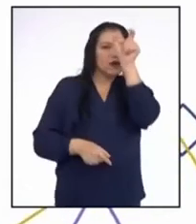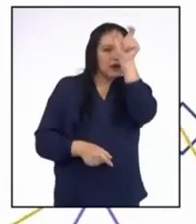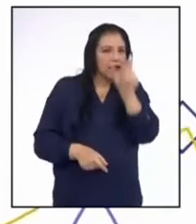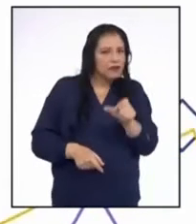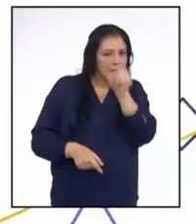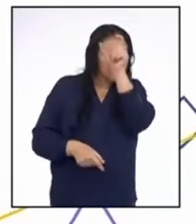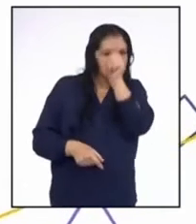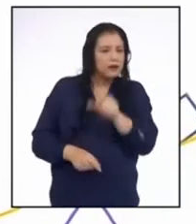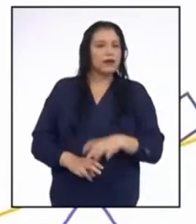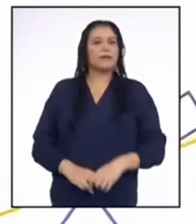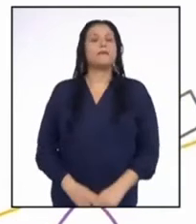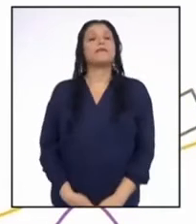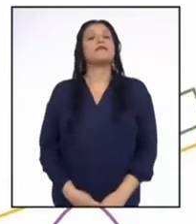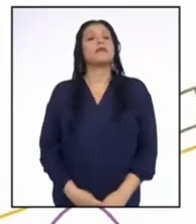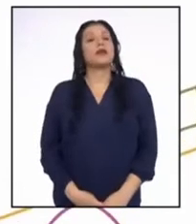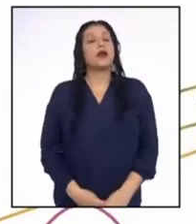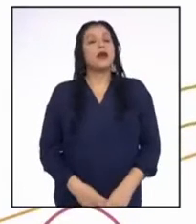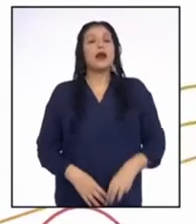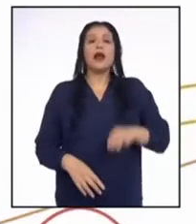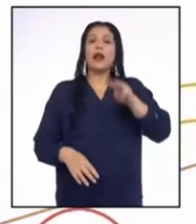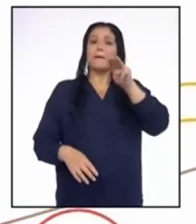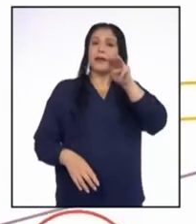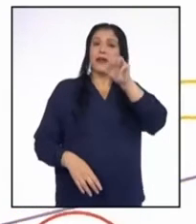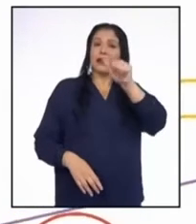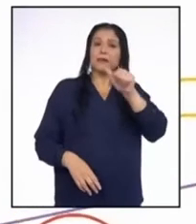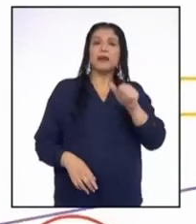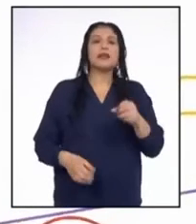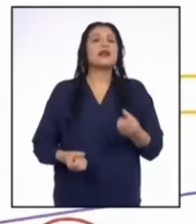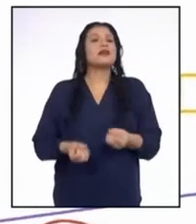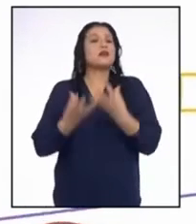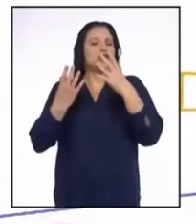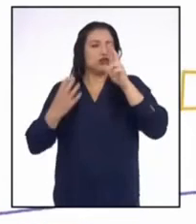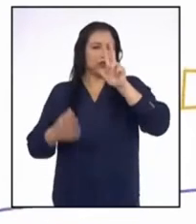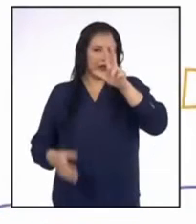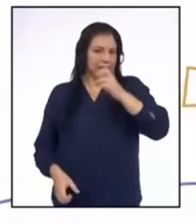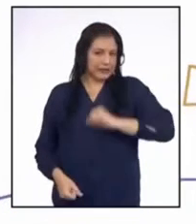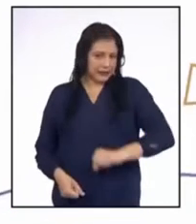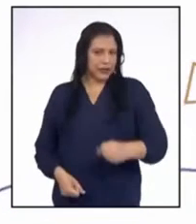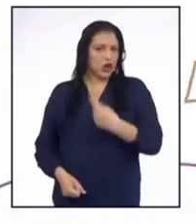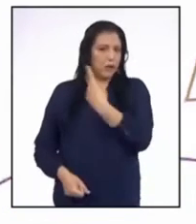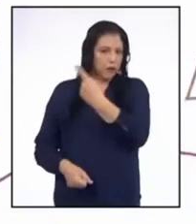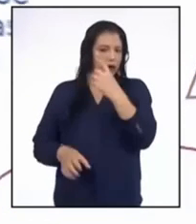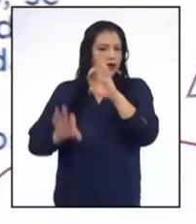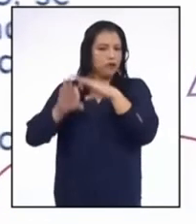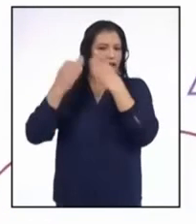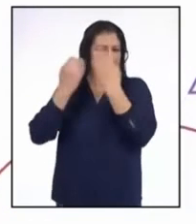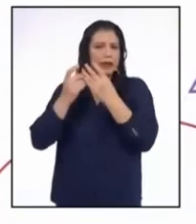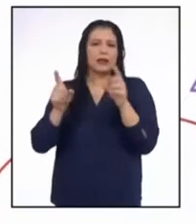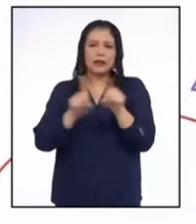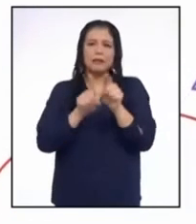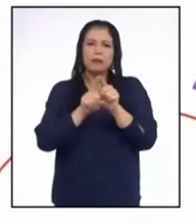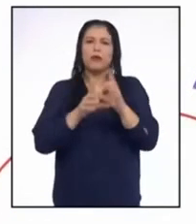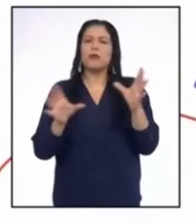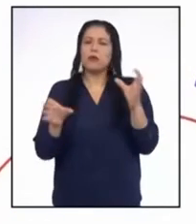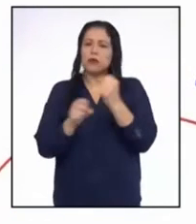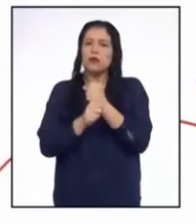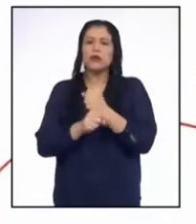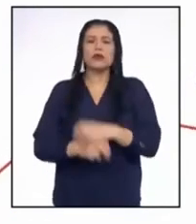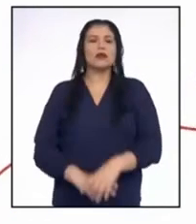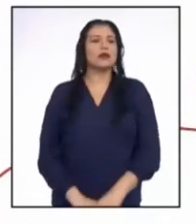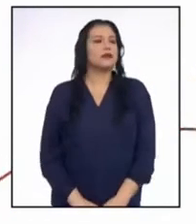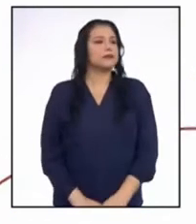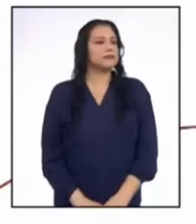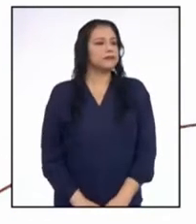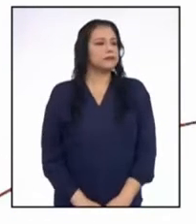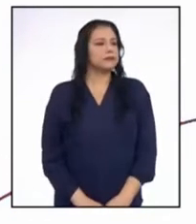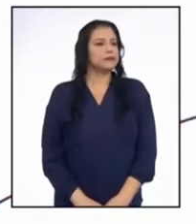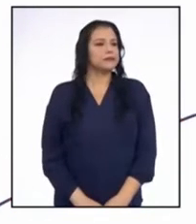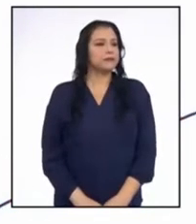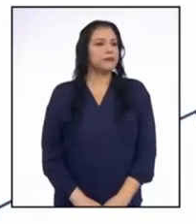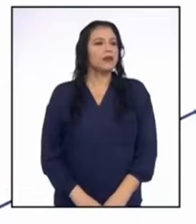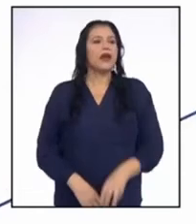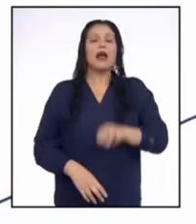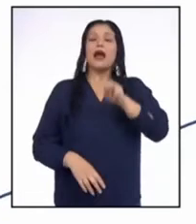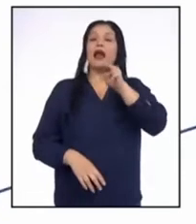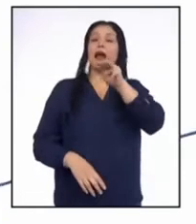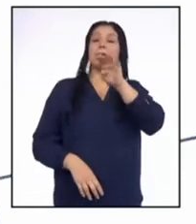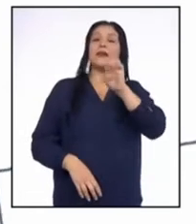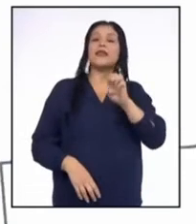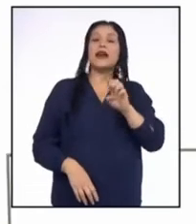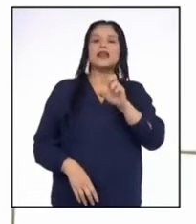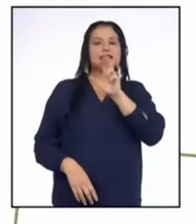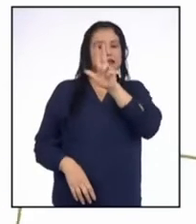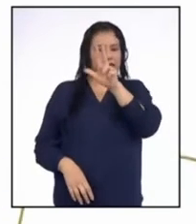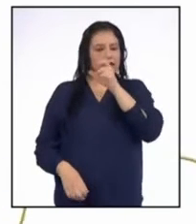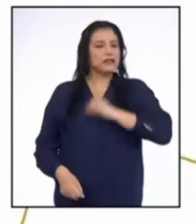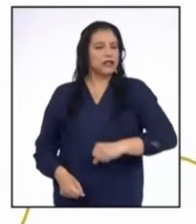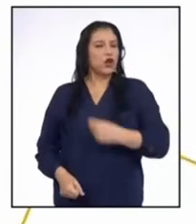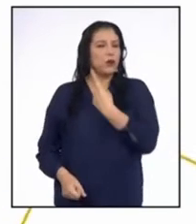barras. La media aritmética es 3 hijos por familia. También podemos concluir que la mediana es